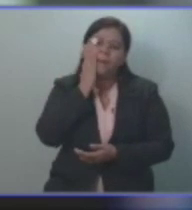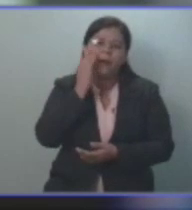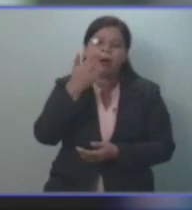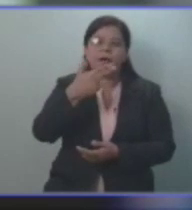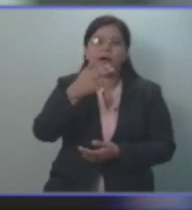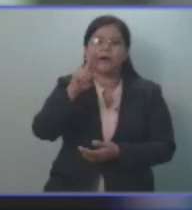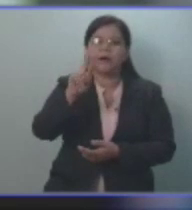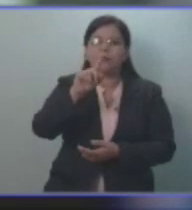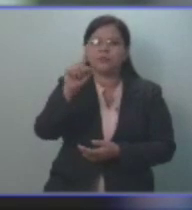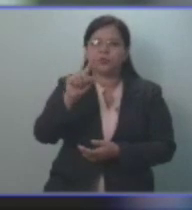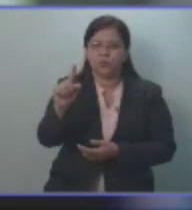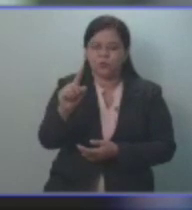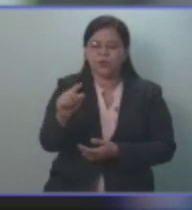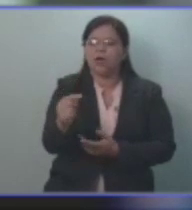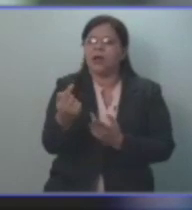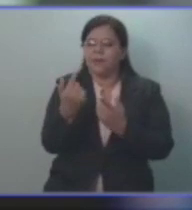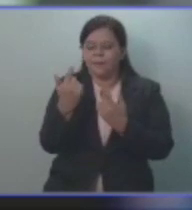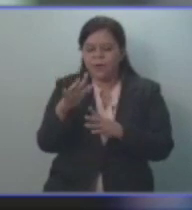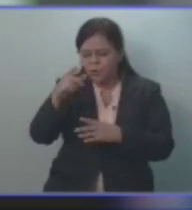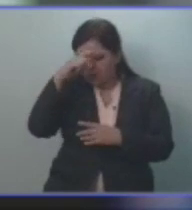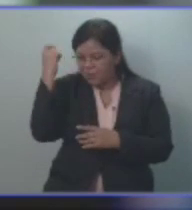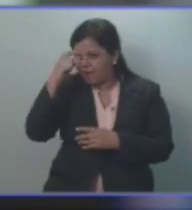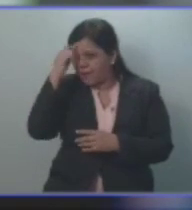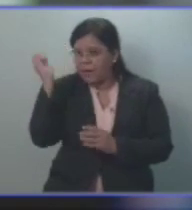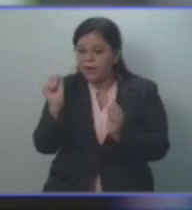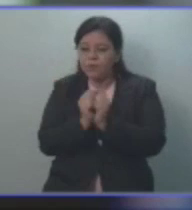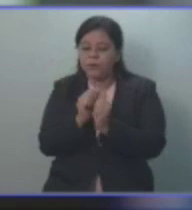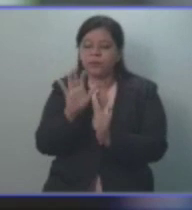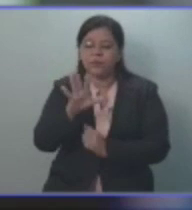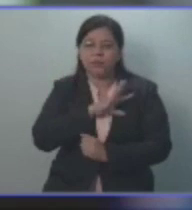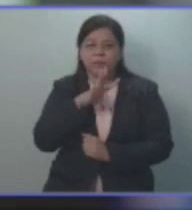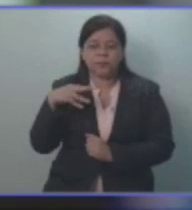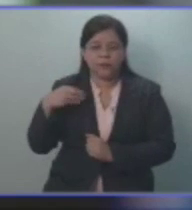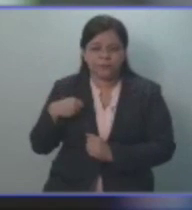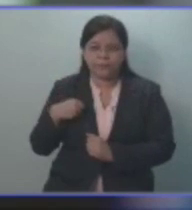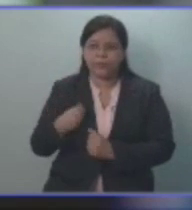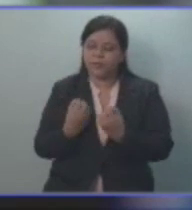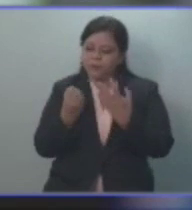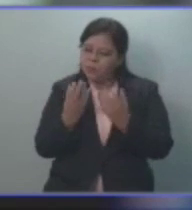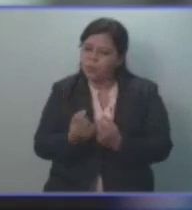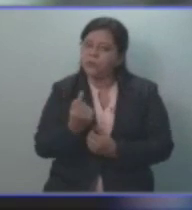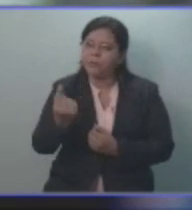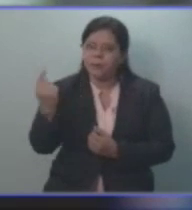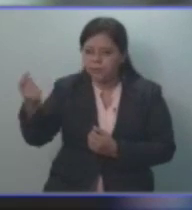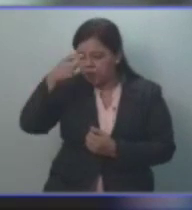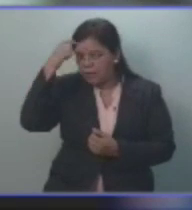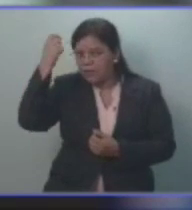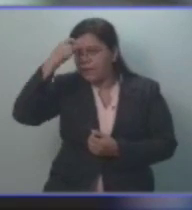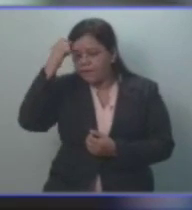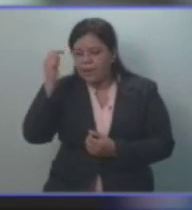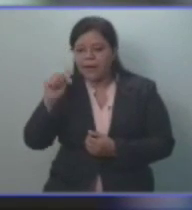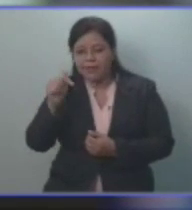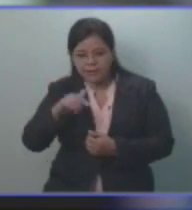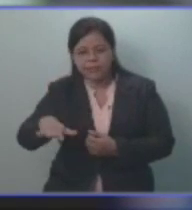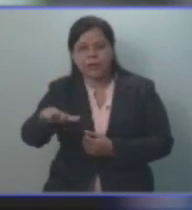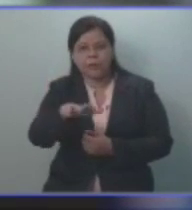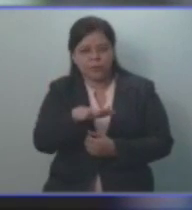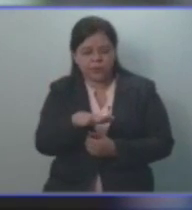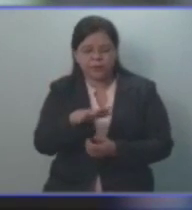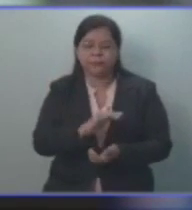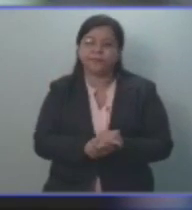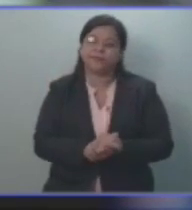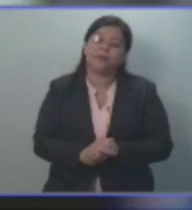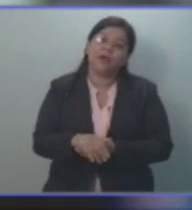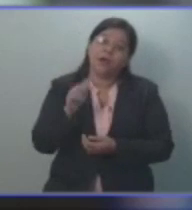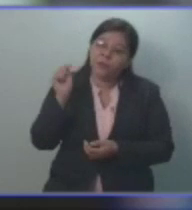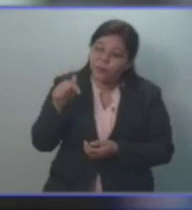trabajó arduamente por su familia, por muchos trabajadores que ella tenía a su cargo. Por